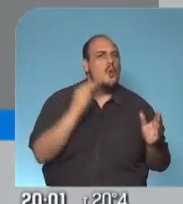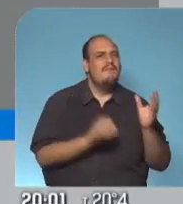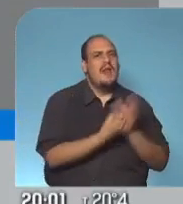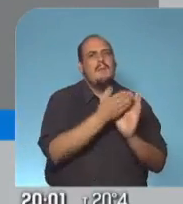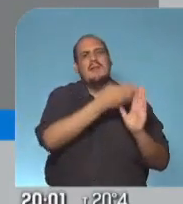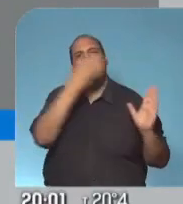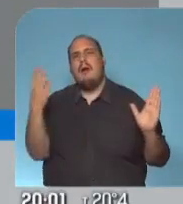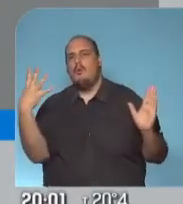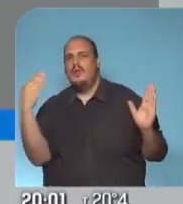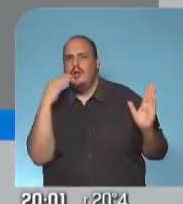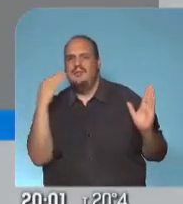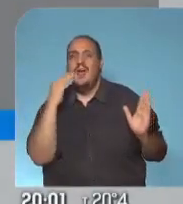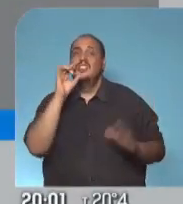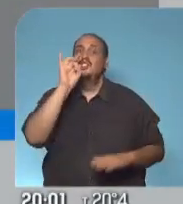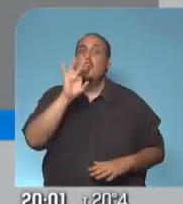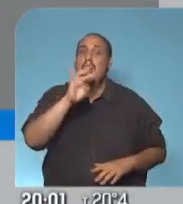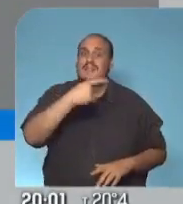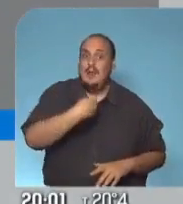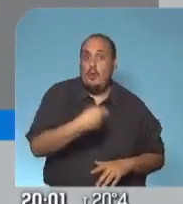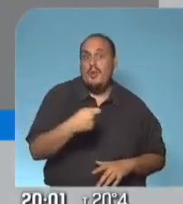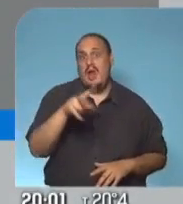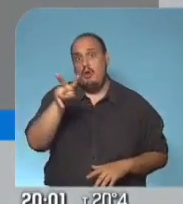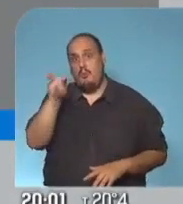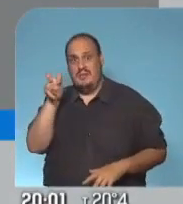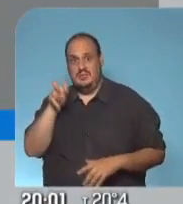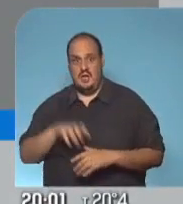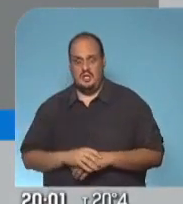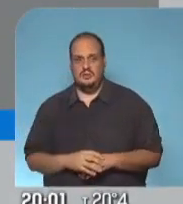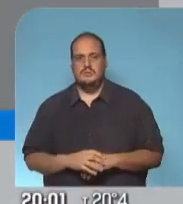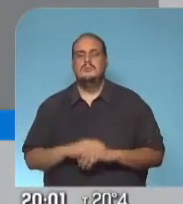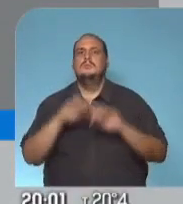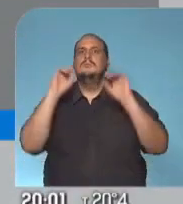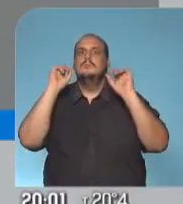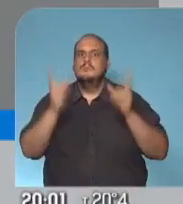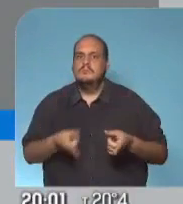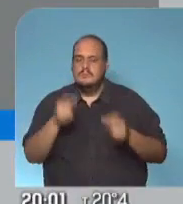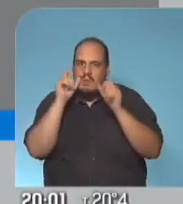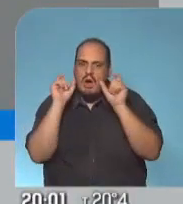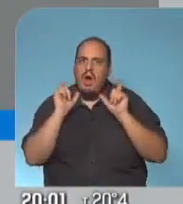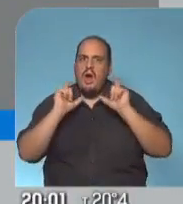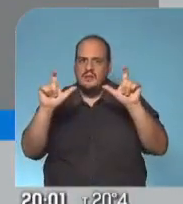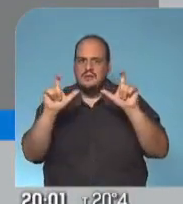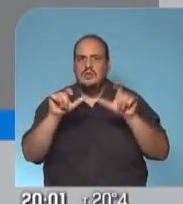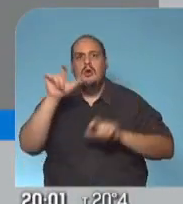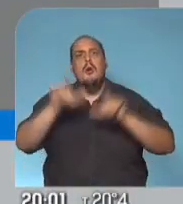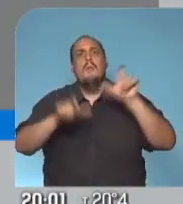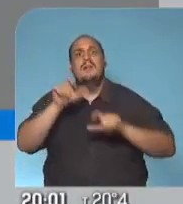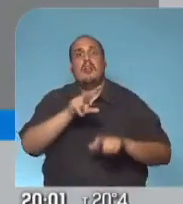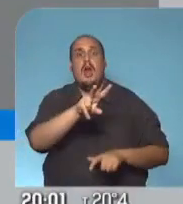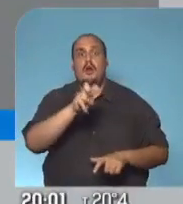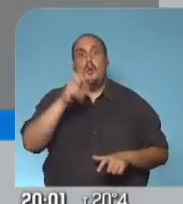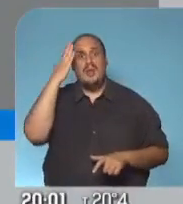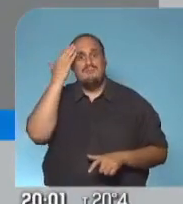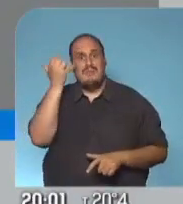exclusivo para jubilados y pensionados. Y atención, todos aquellos pendientes de cobros de